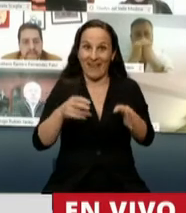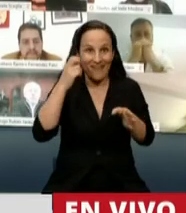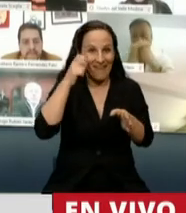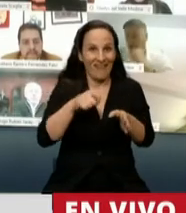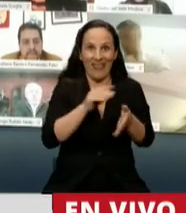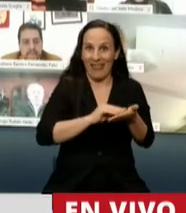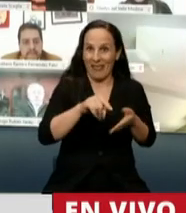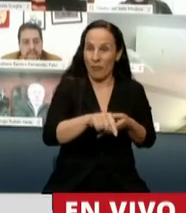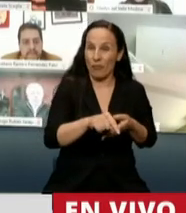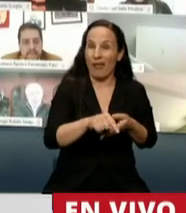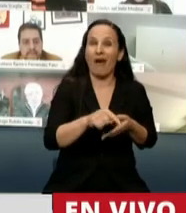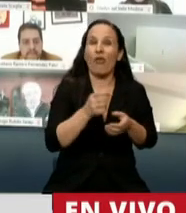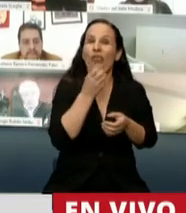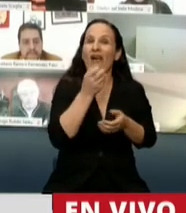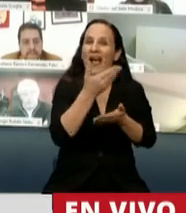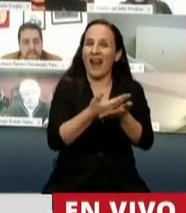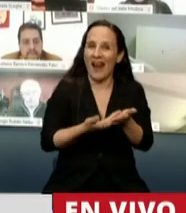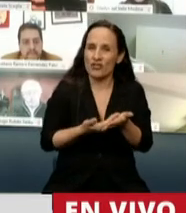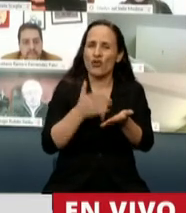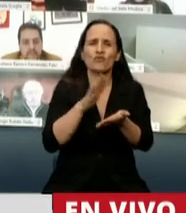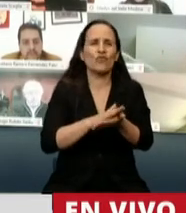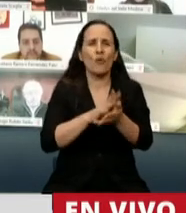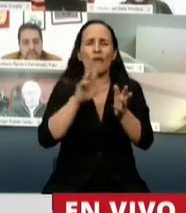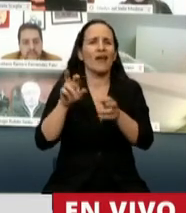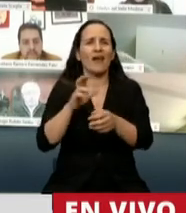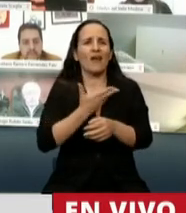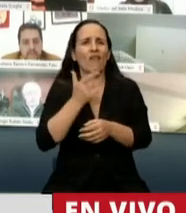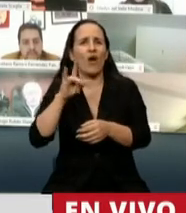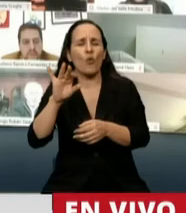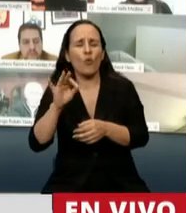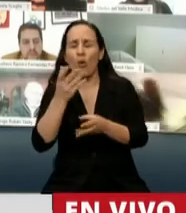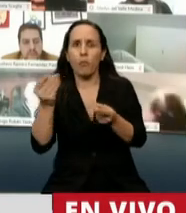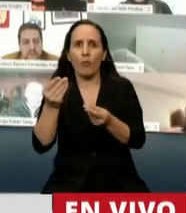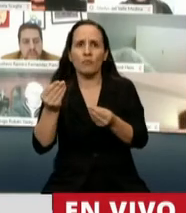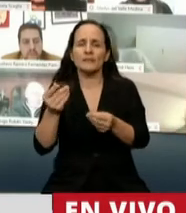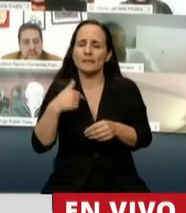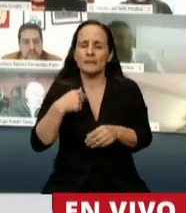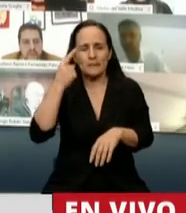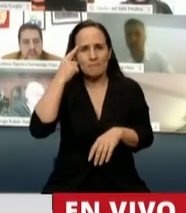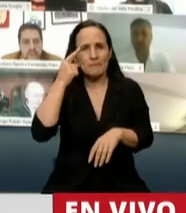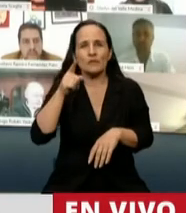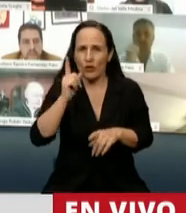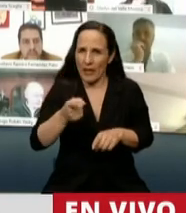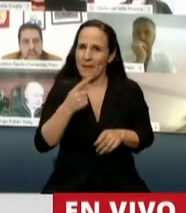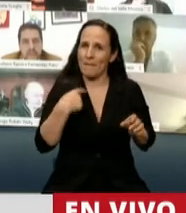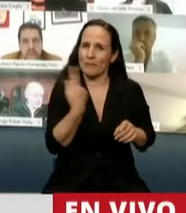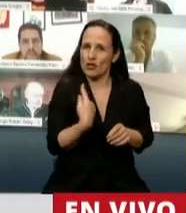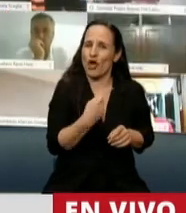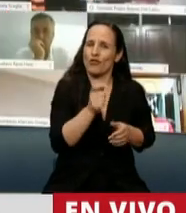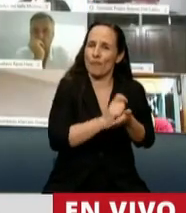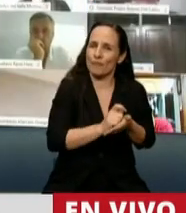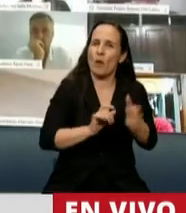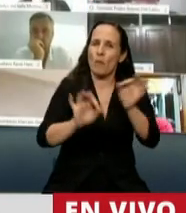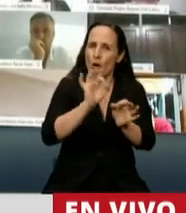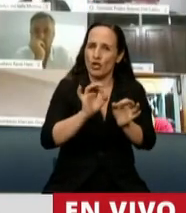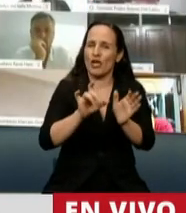con respecto a la desaparición de Facundo Castro. Propongo que se tengan en cuenta también nuestros proyectos y se